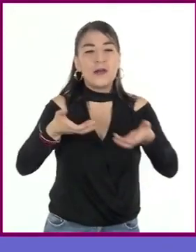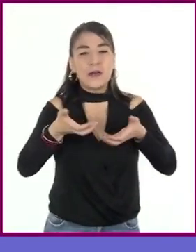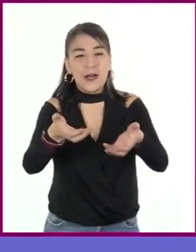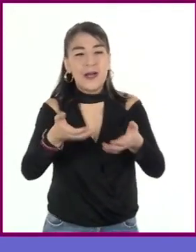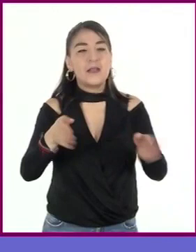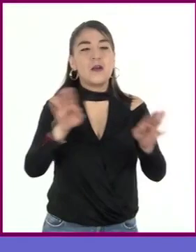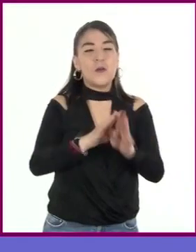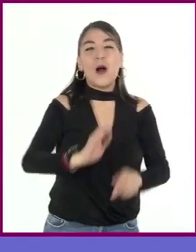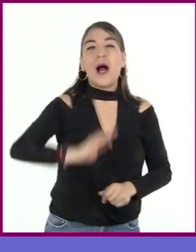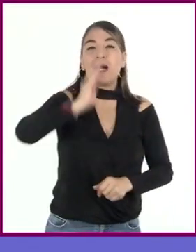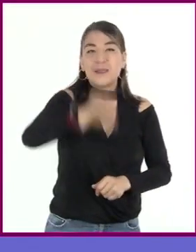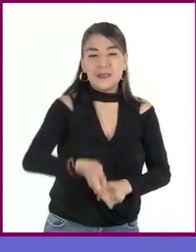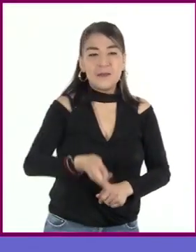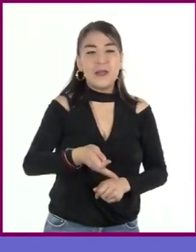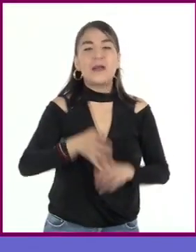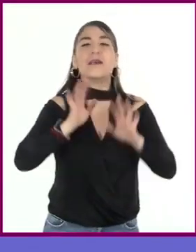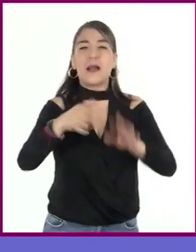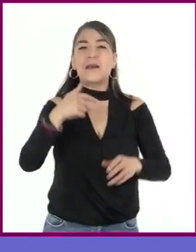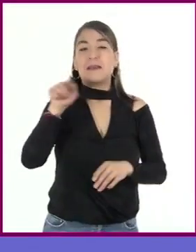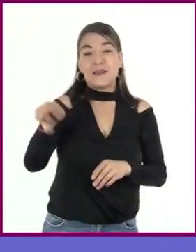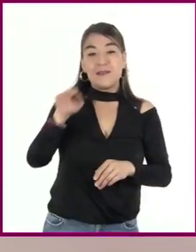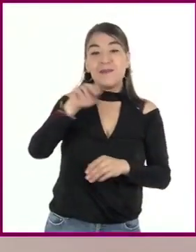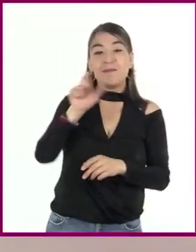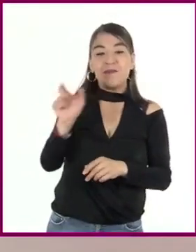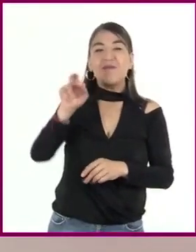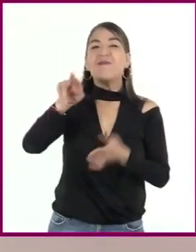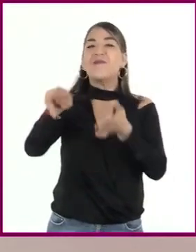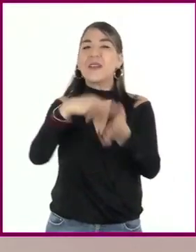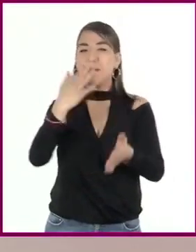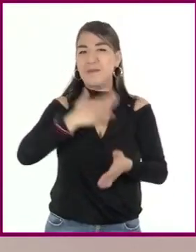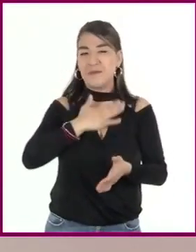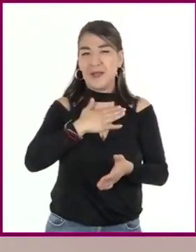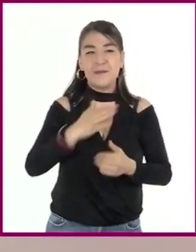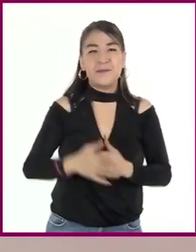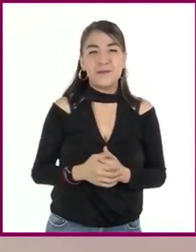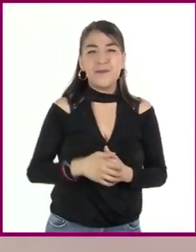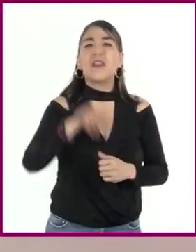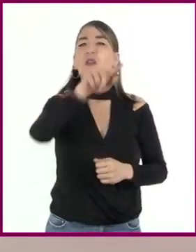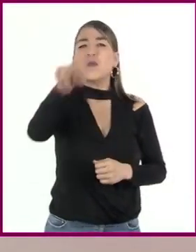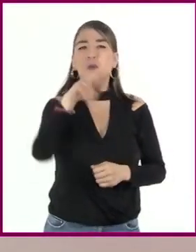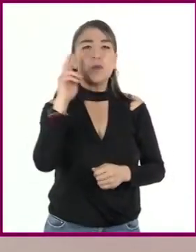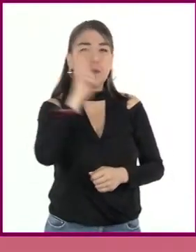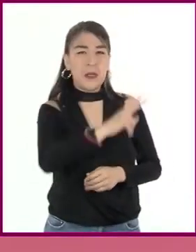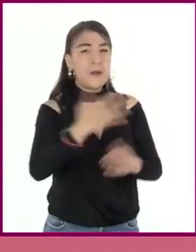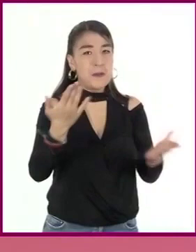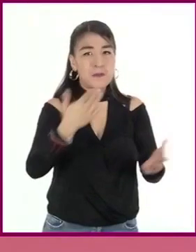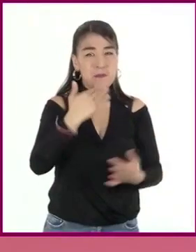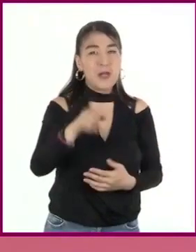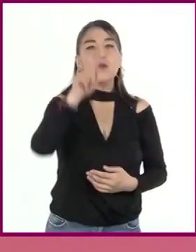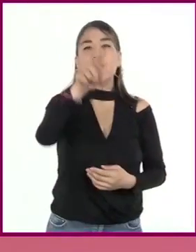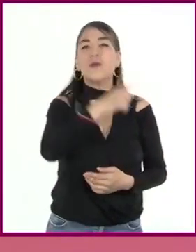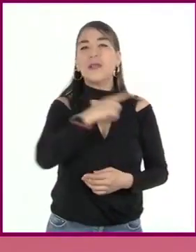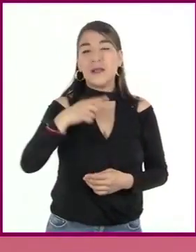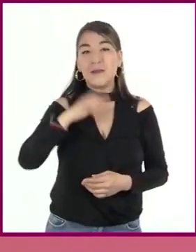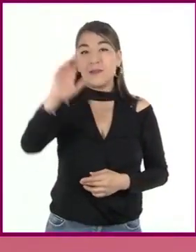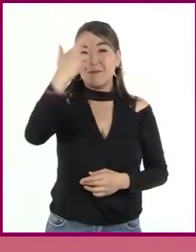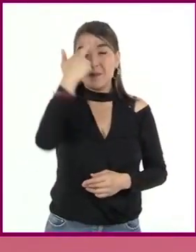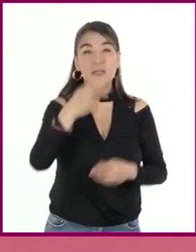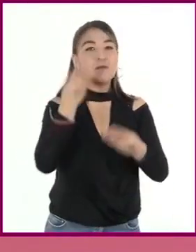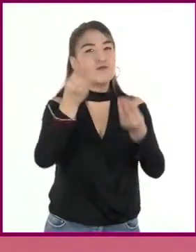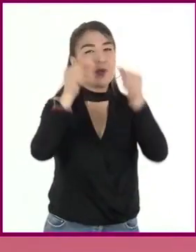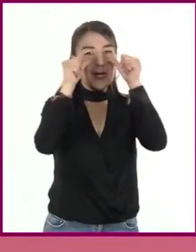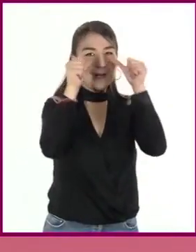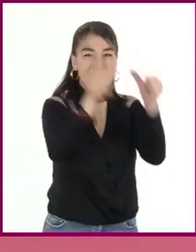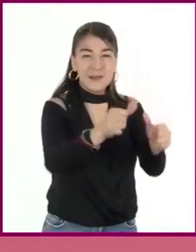donde dice aceptamos, mi firma. Muy bien. ¿Cómo les fue a ustedes? Recuerden que lo principal es poner